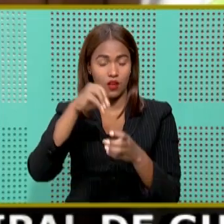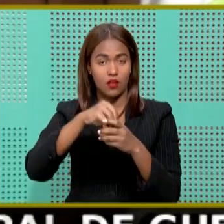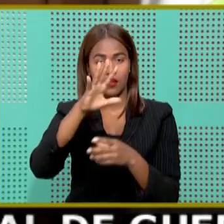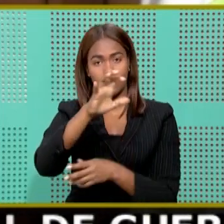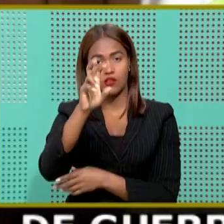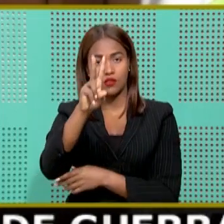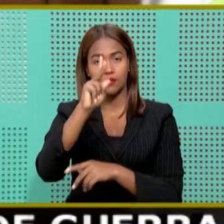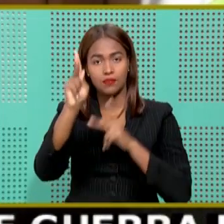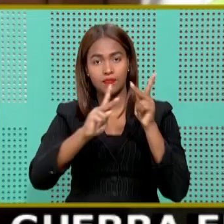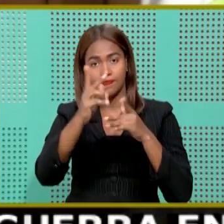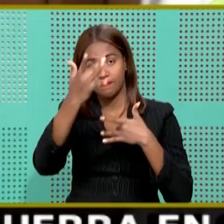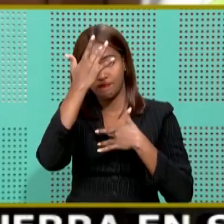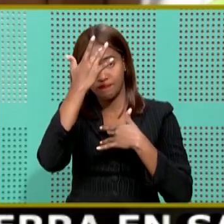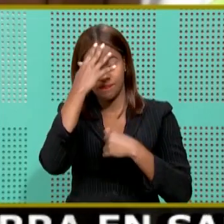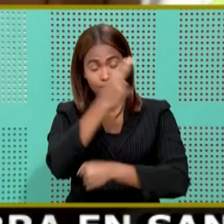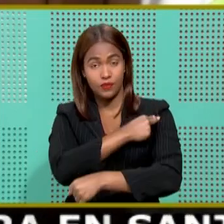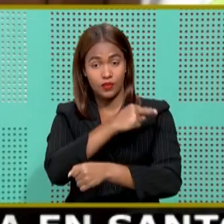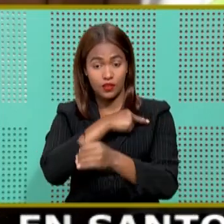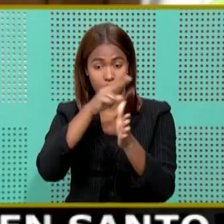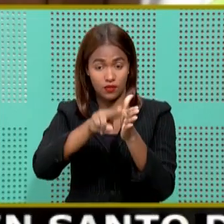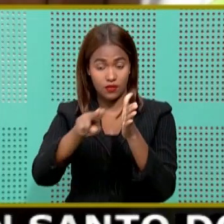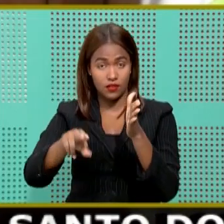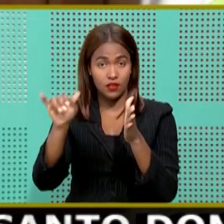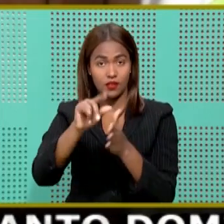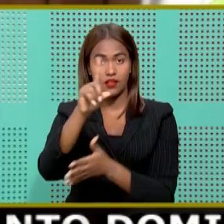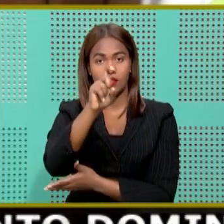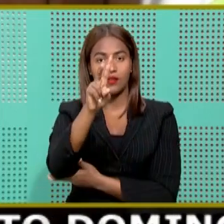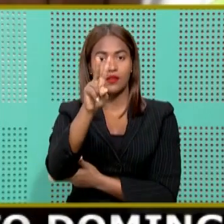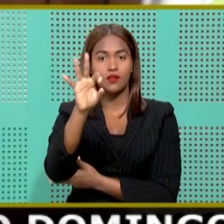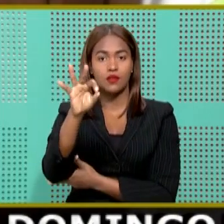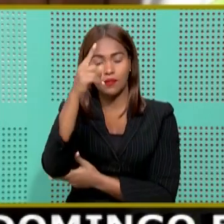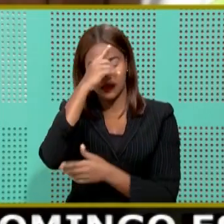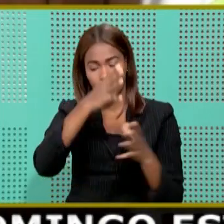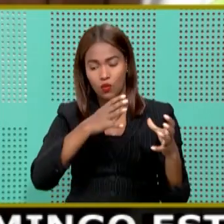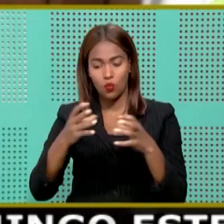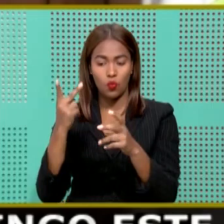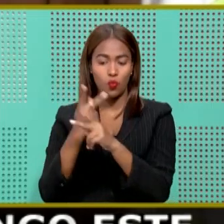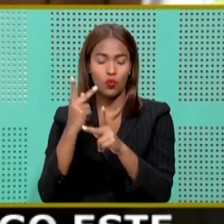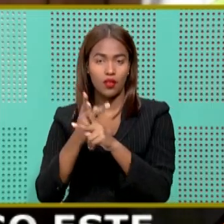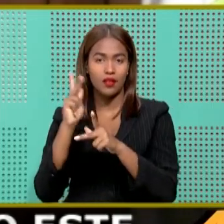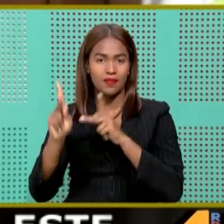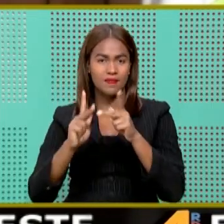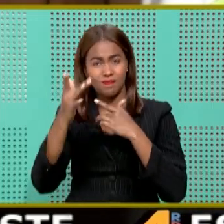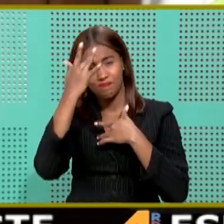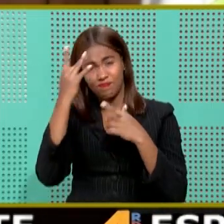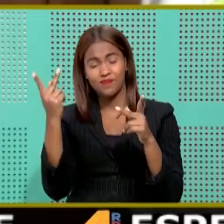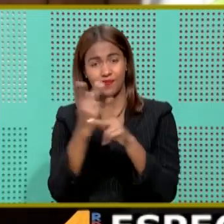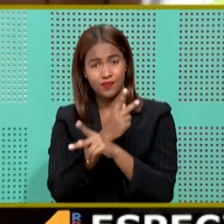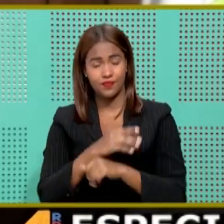pacientes hospitalizados y 129 en unidades de cuidados intensivos.